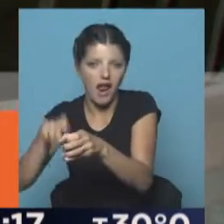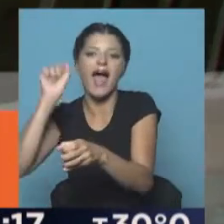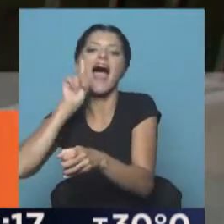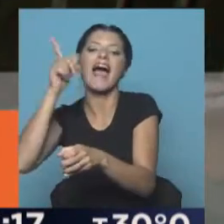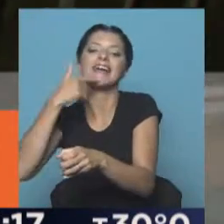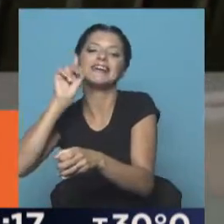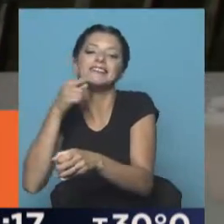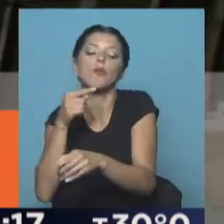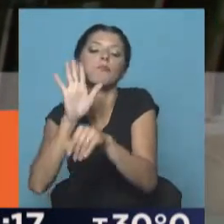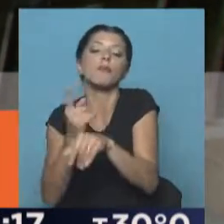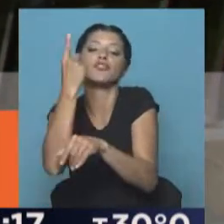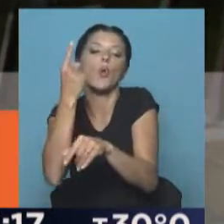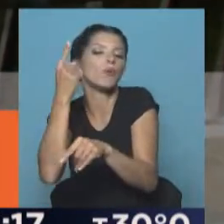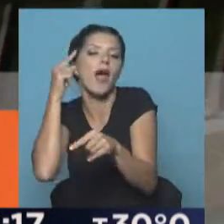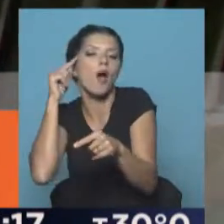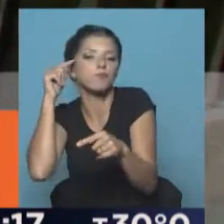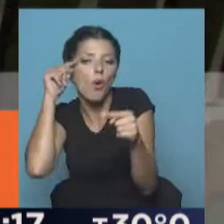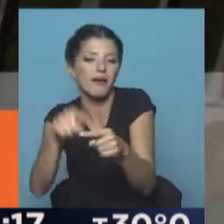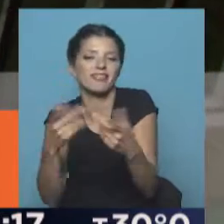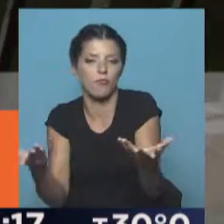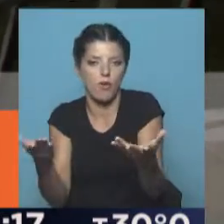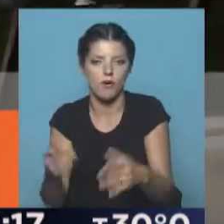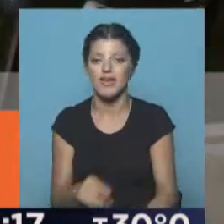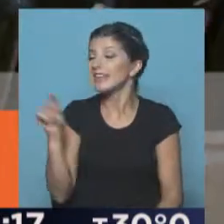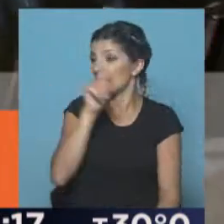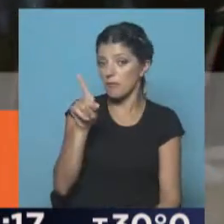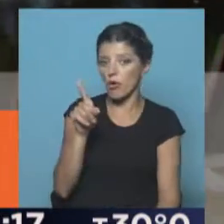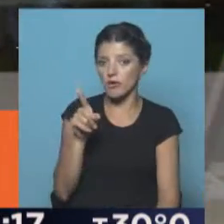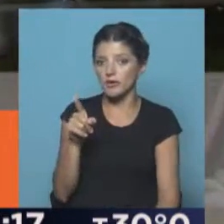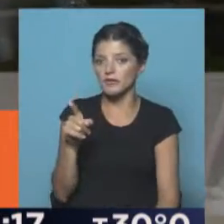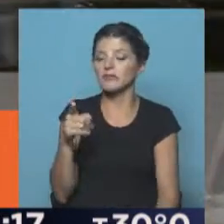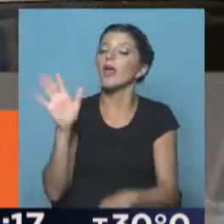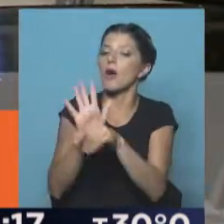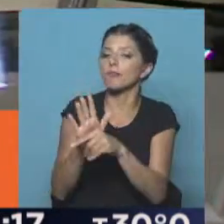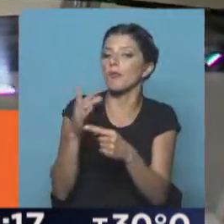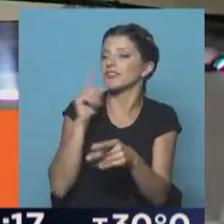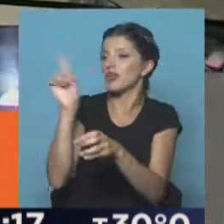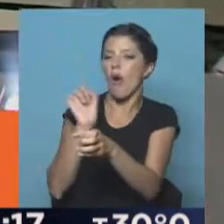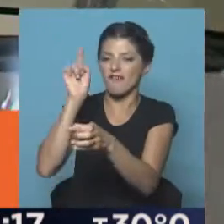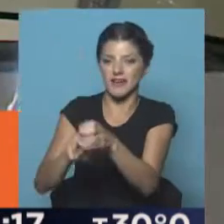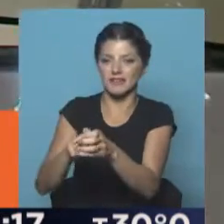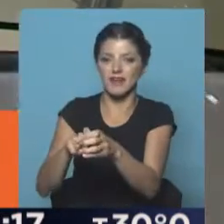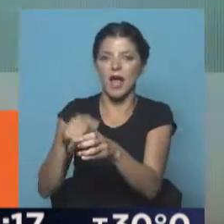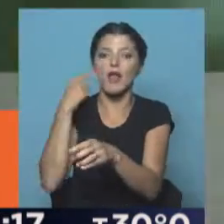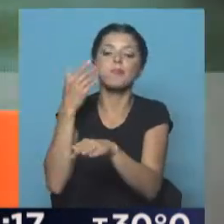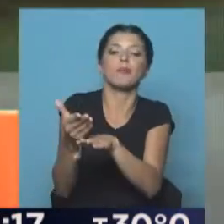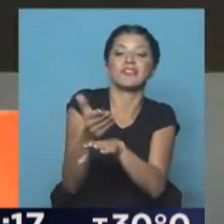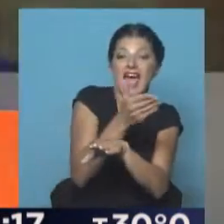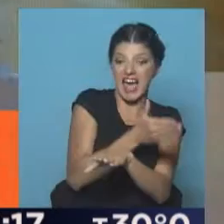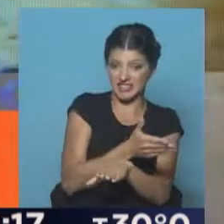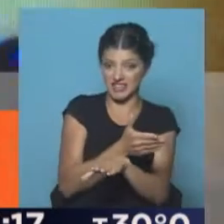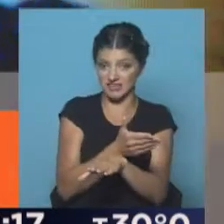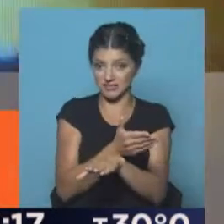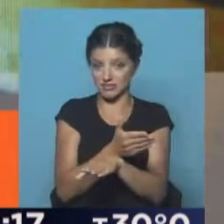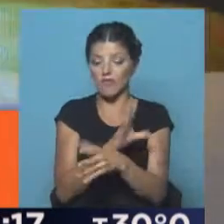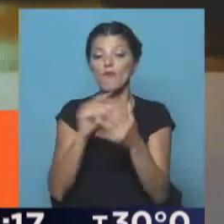razón. Sí, ni siquiera en algunos casos sin de afiliarse, en algunos casos reivindicarse. Reivindicarse. Ni siquiera había un proceso de adhesión previo, lo cual hacía que fuera muy